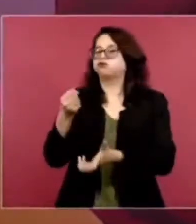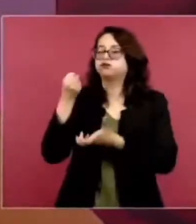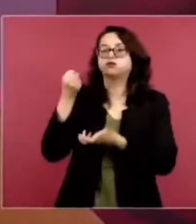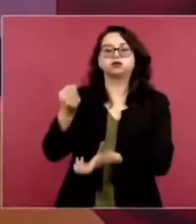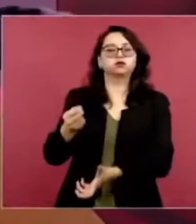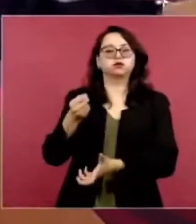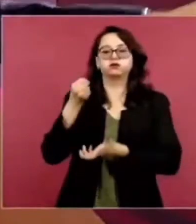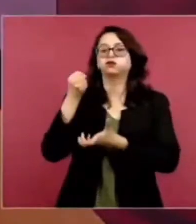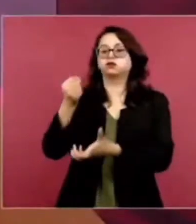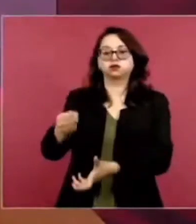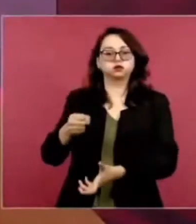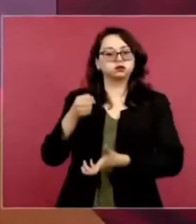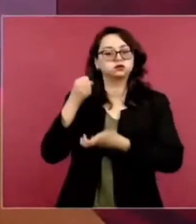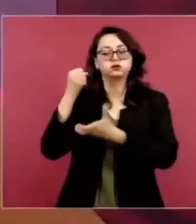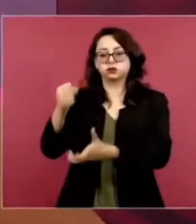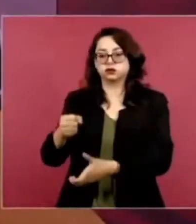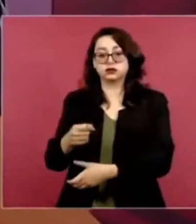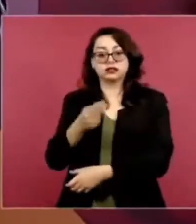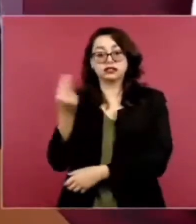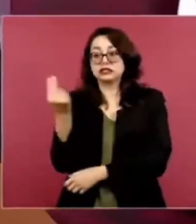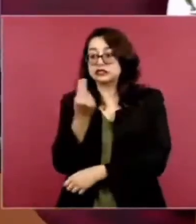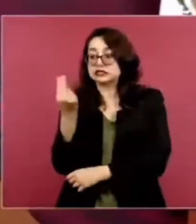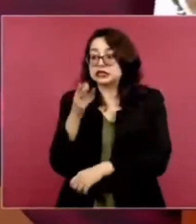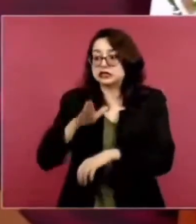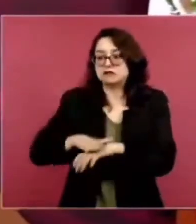Todo lo que se necesite